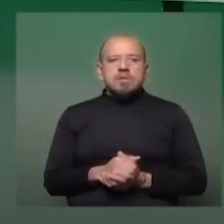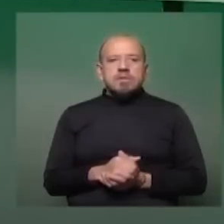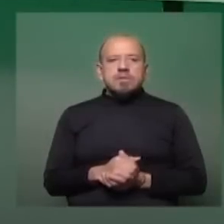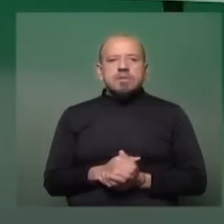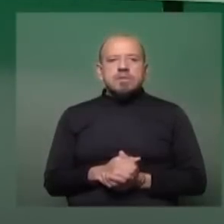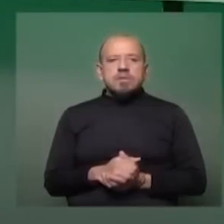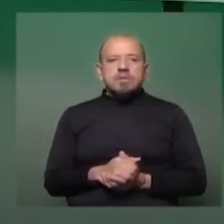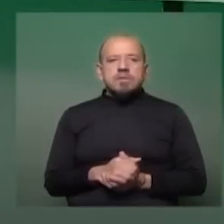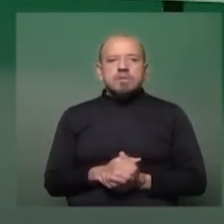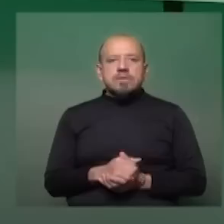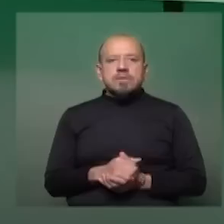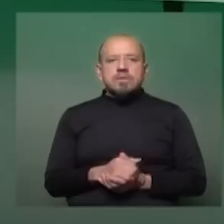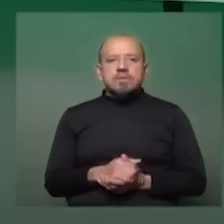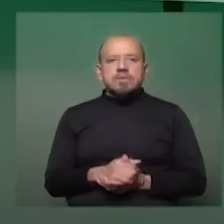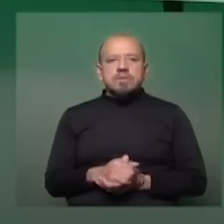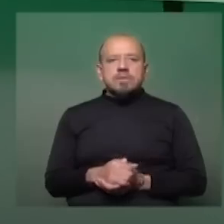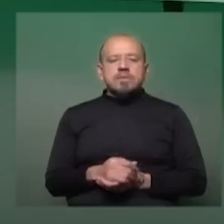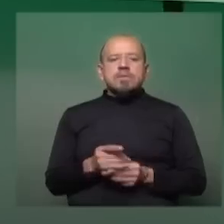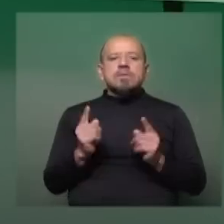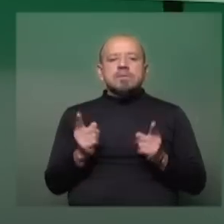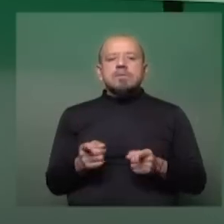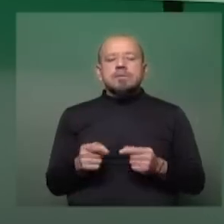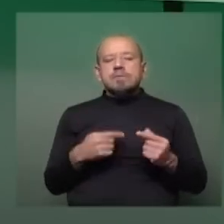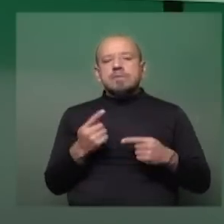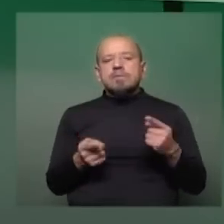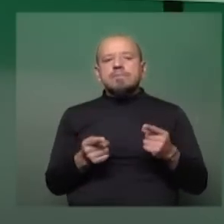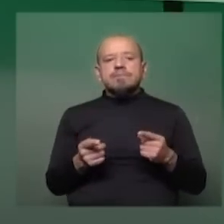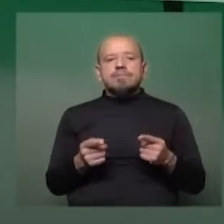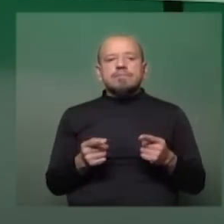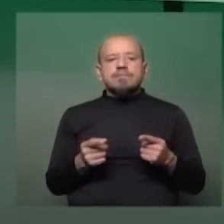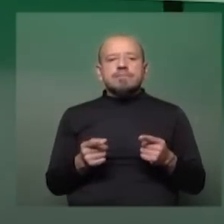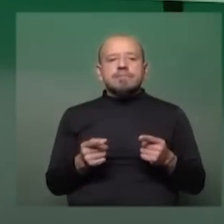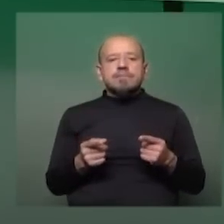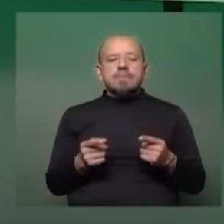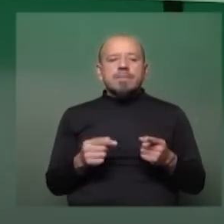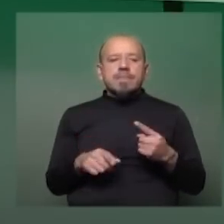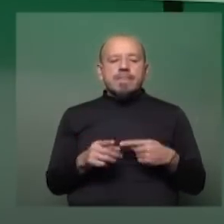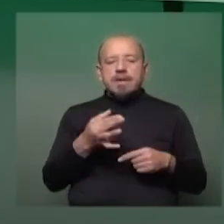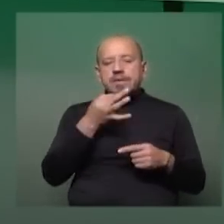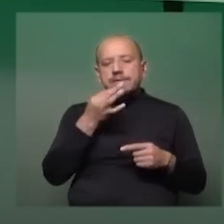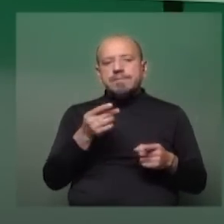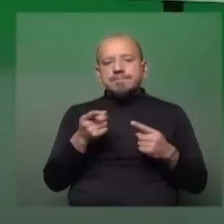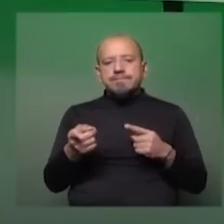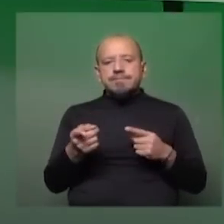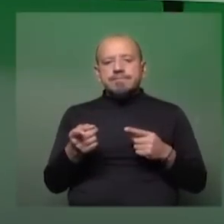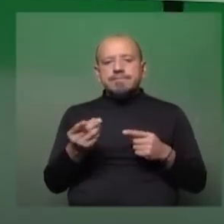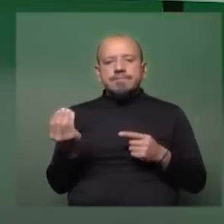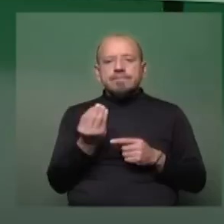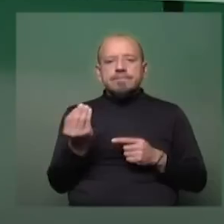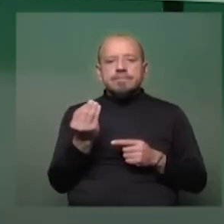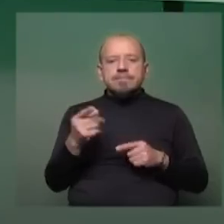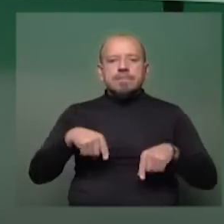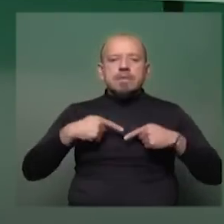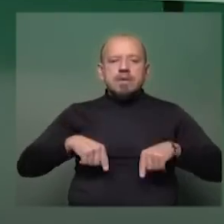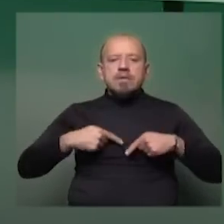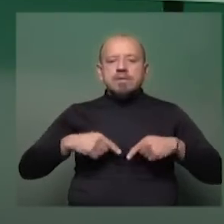también continuando en algunas buenas noticias que podemos dar a veces en estos días les comentamos que este sábado la intendencia